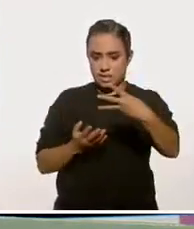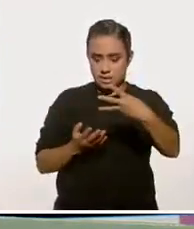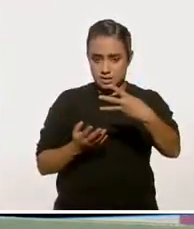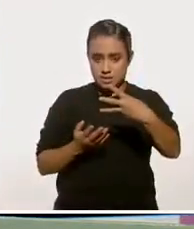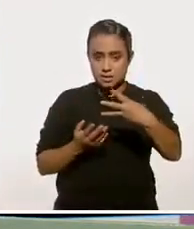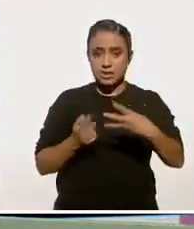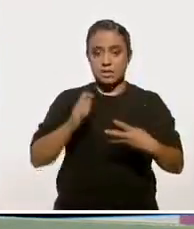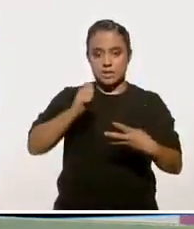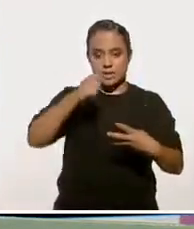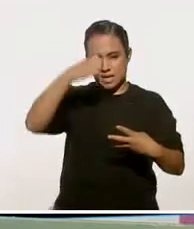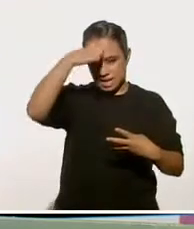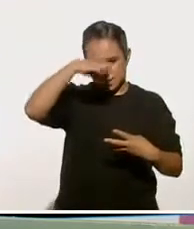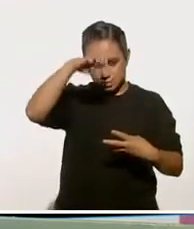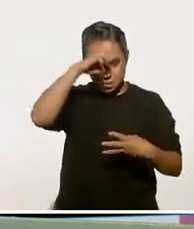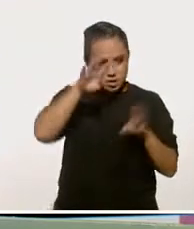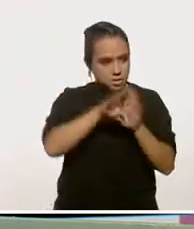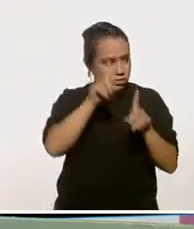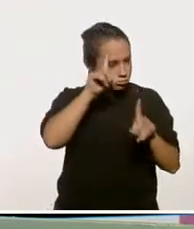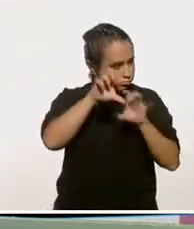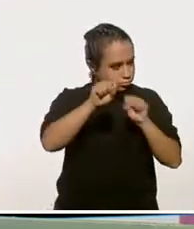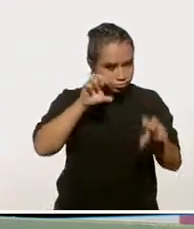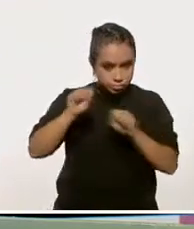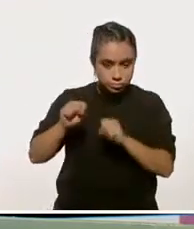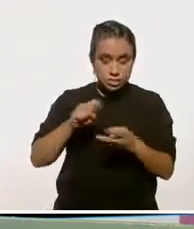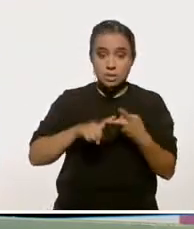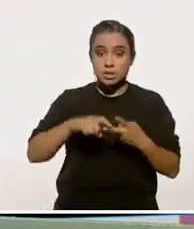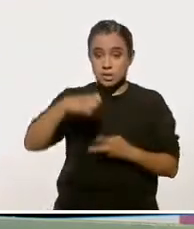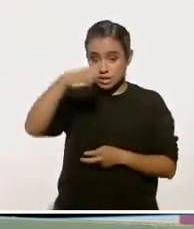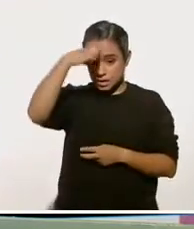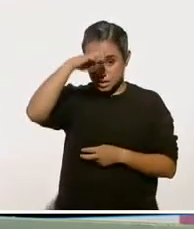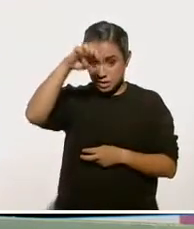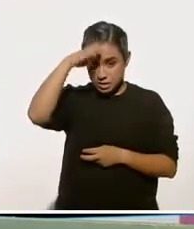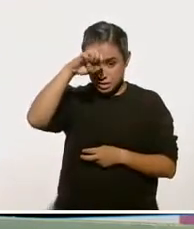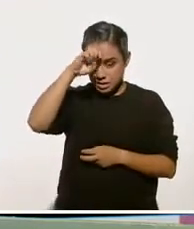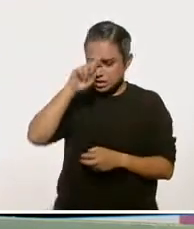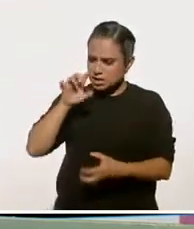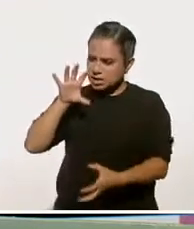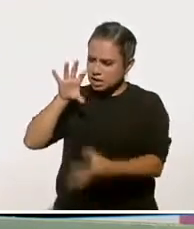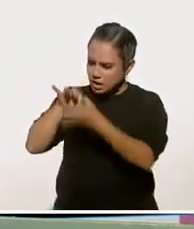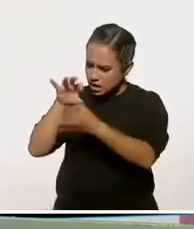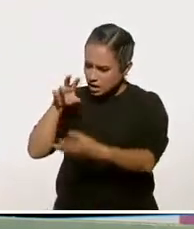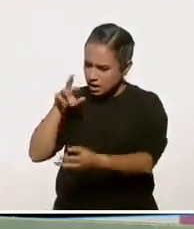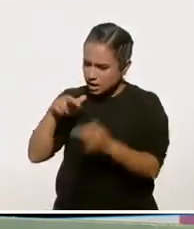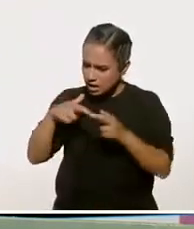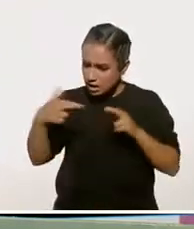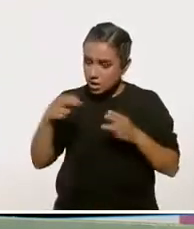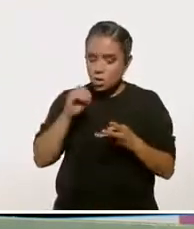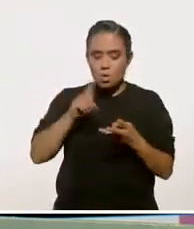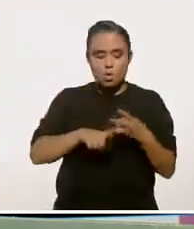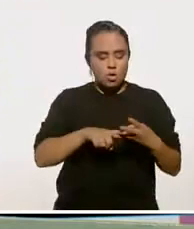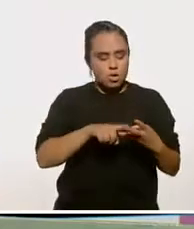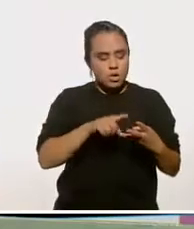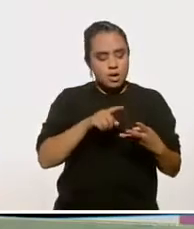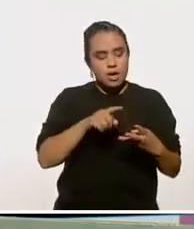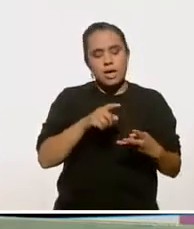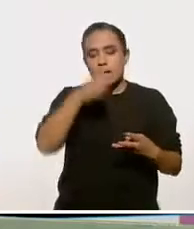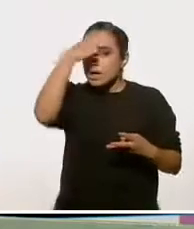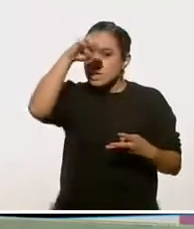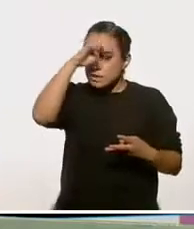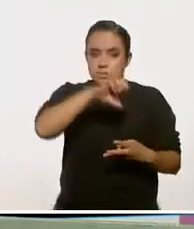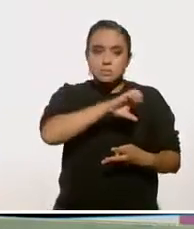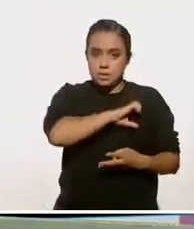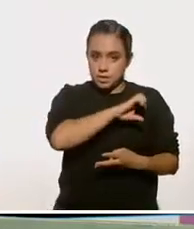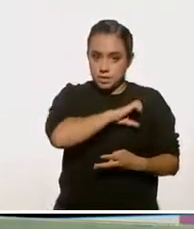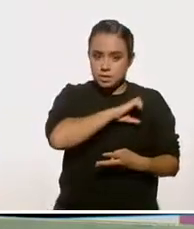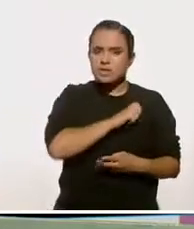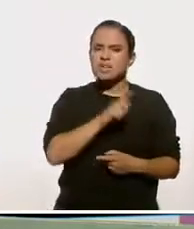en experiencias cognitivas, en experiencias relacionales y en experiencias afectivas. ¿Esto qué quiere decir?